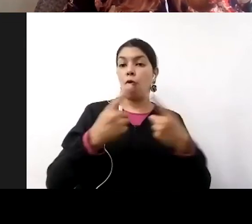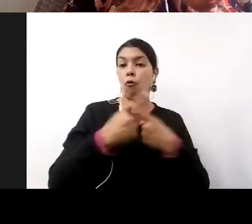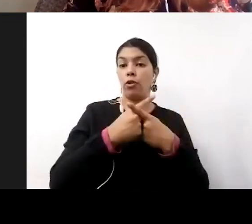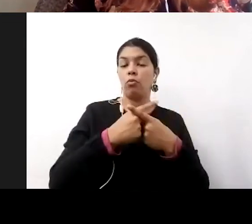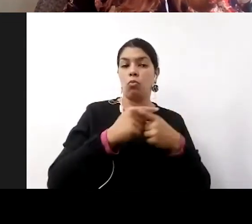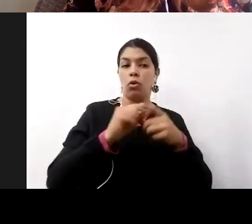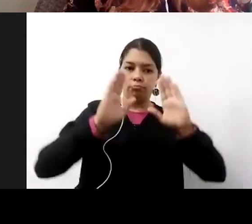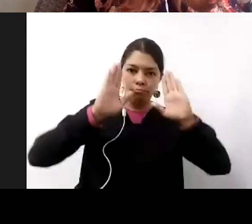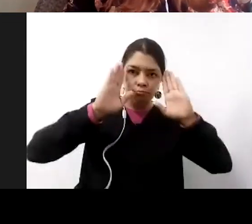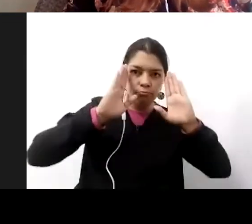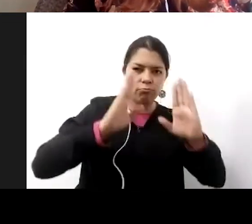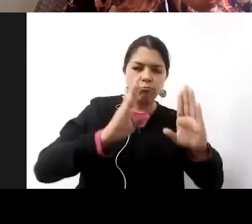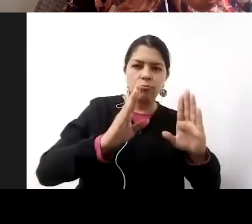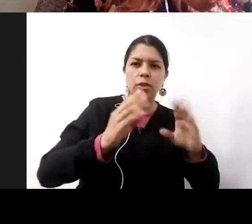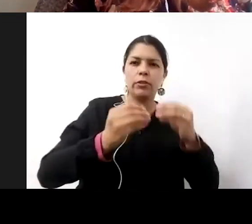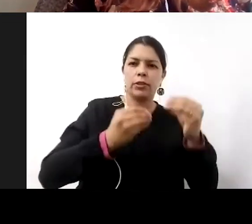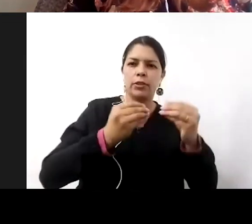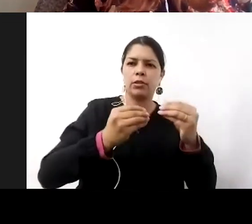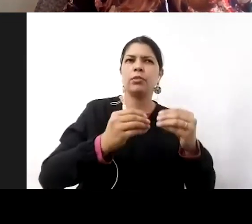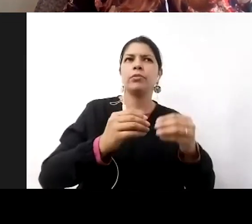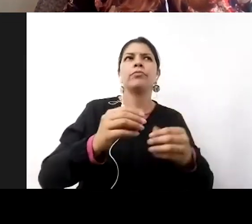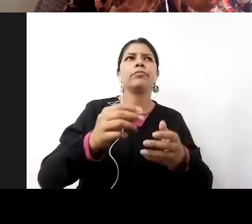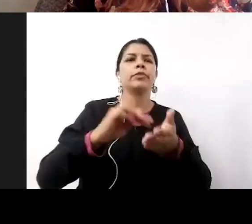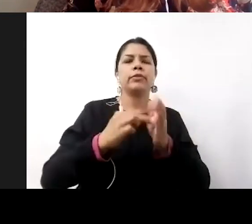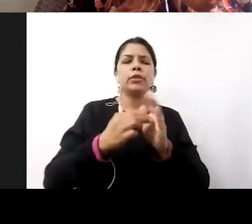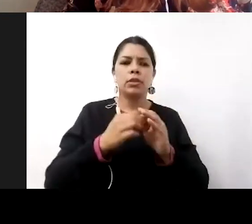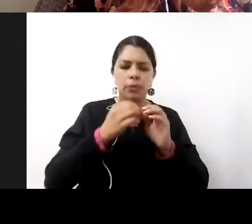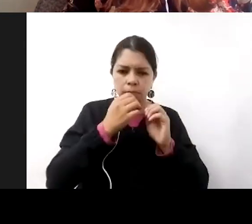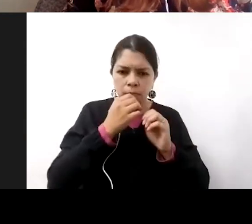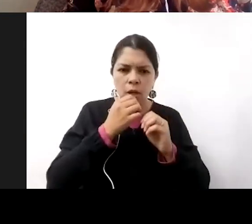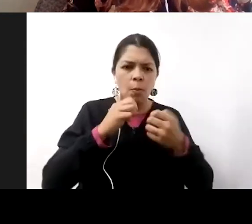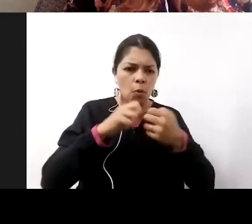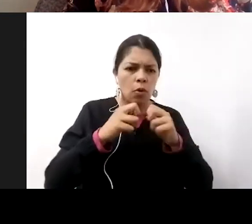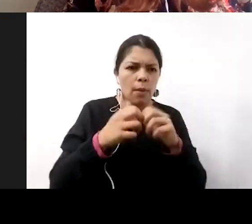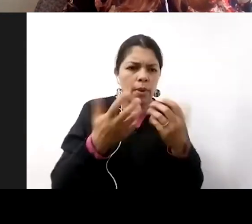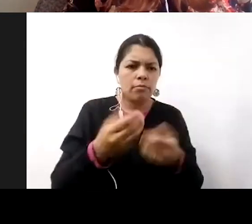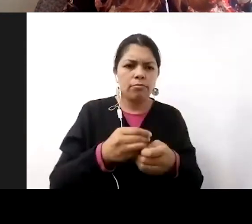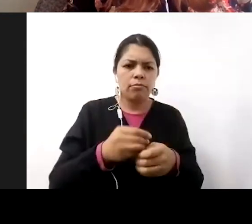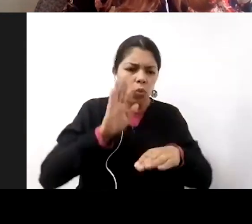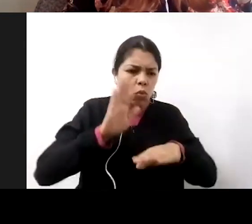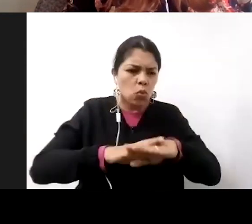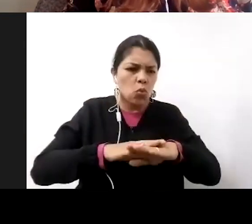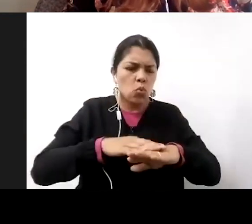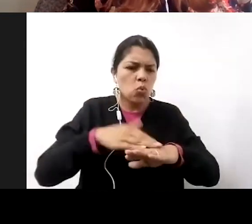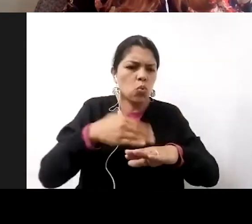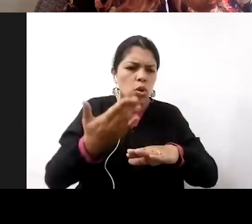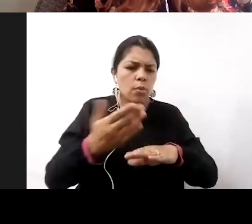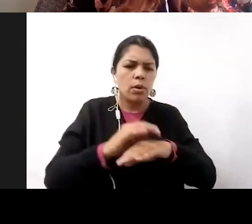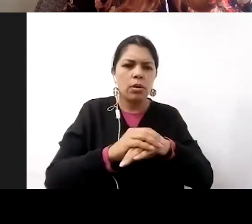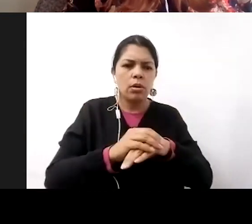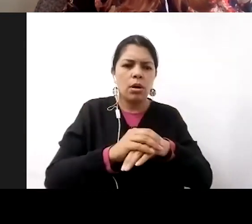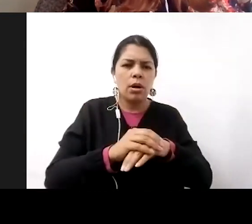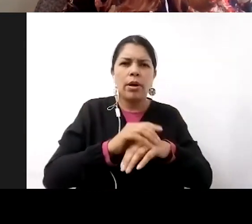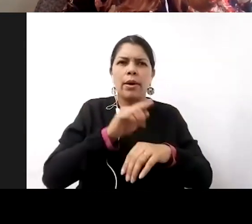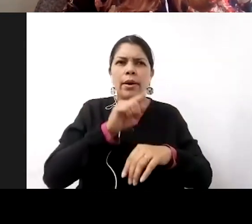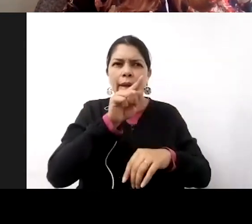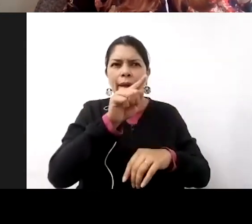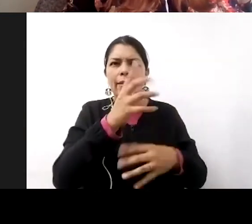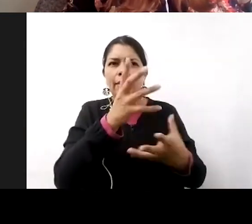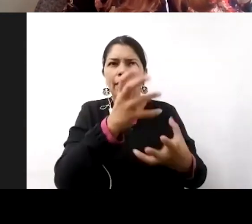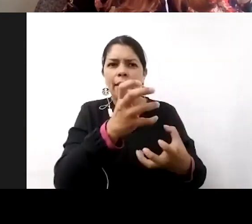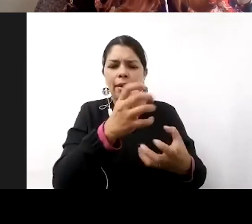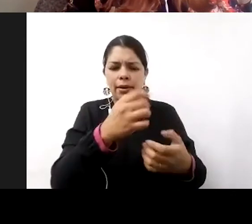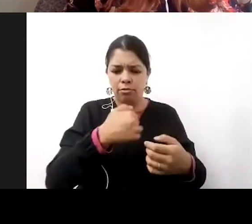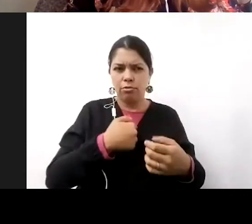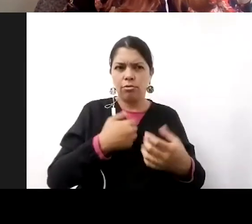¿Esto qué quiere decir? ¿Cuáles son las causas del mismo y qué intereses o metas tiene cada una de las personas que